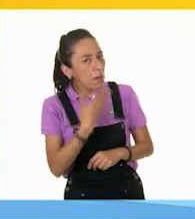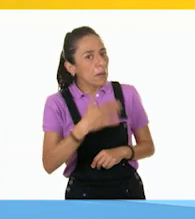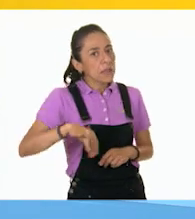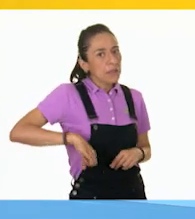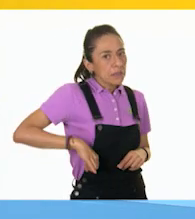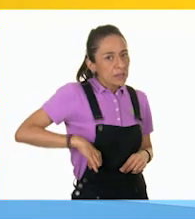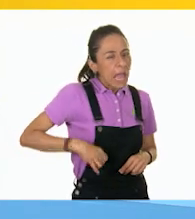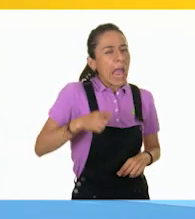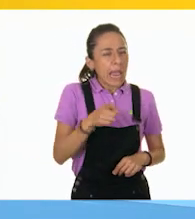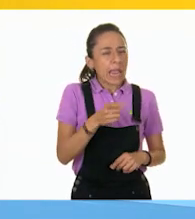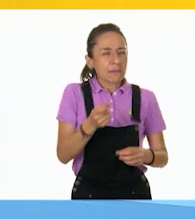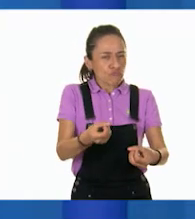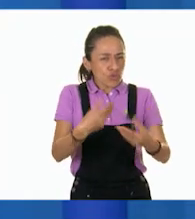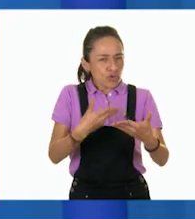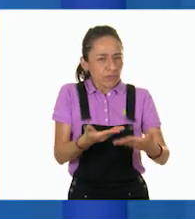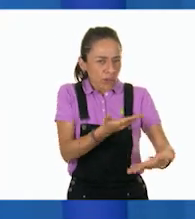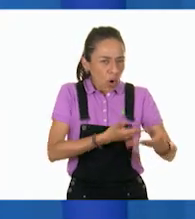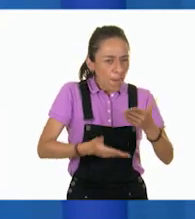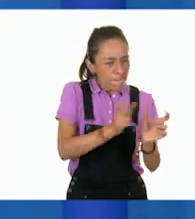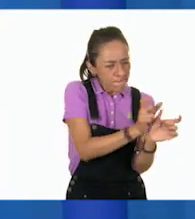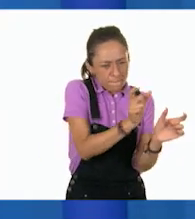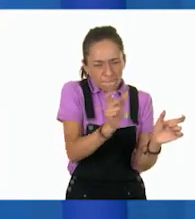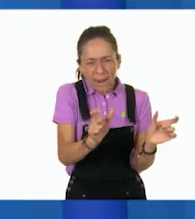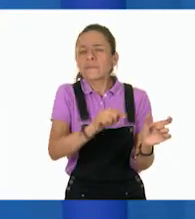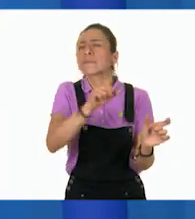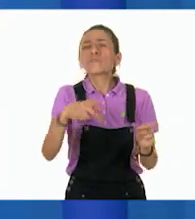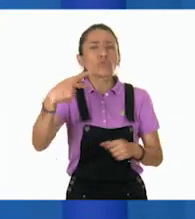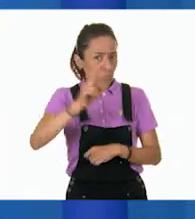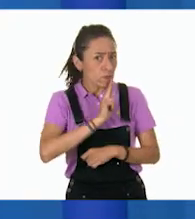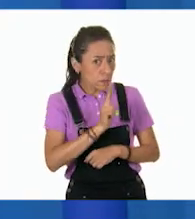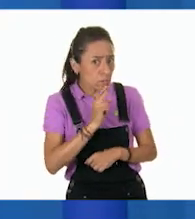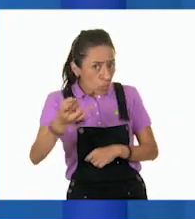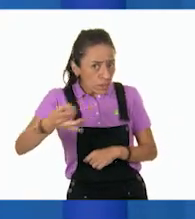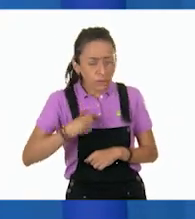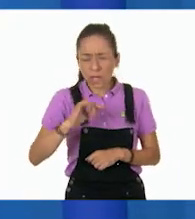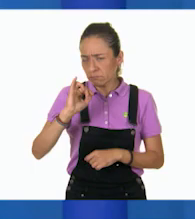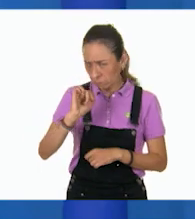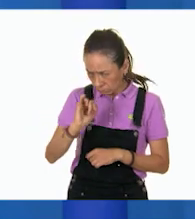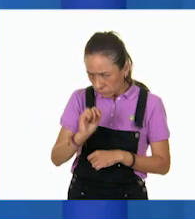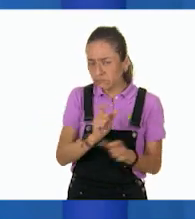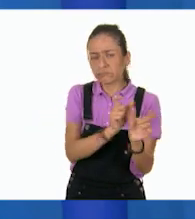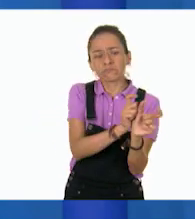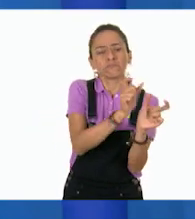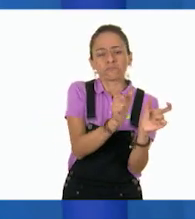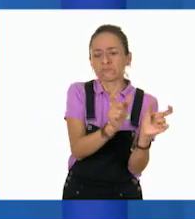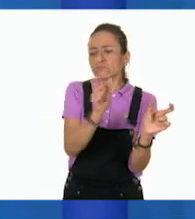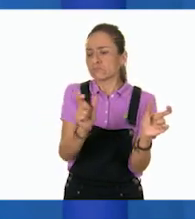sucesión y lo que respondió? Sí, así es. Nos presenta la sucesión y las respuestas que dio a las preguntas que le